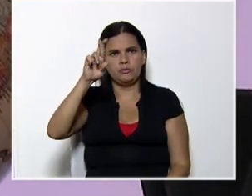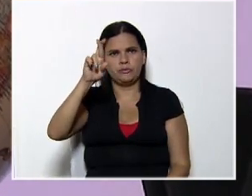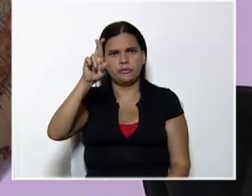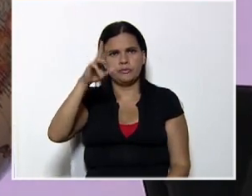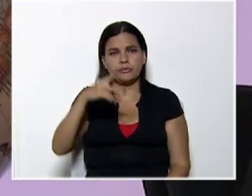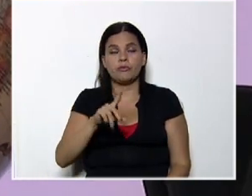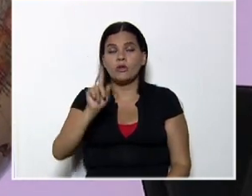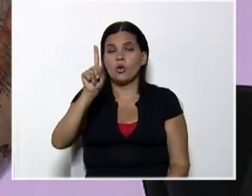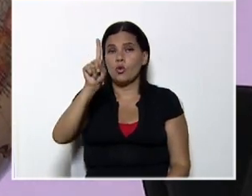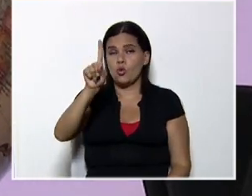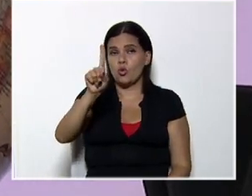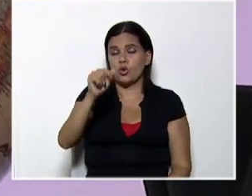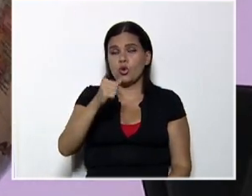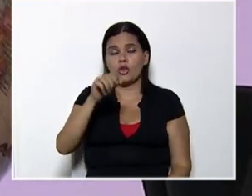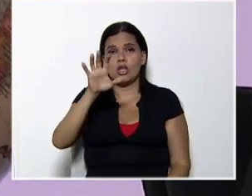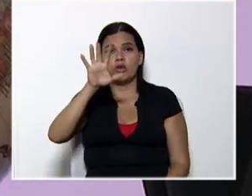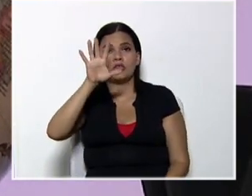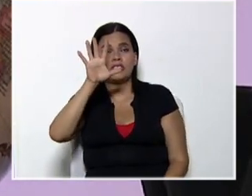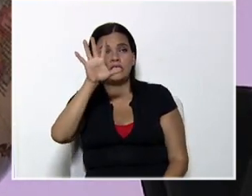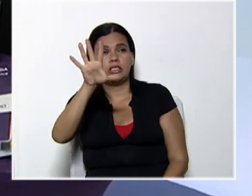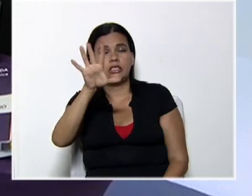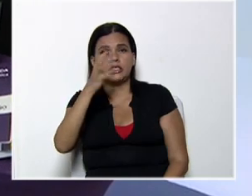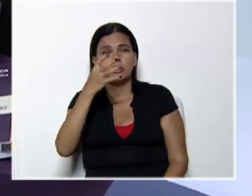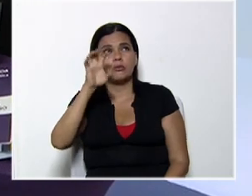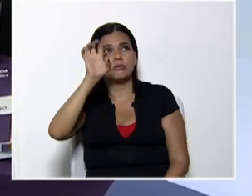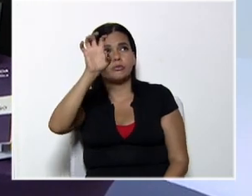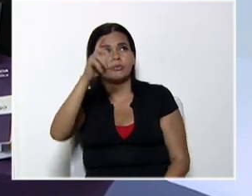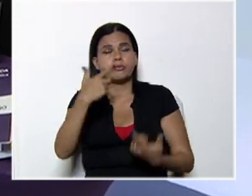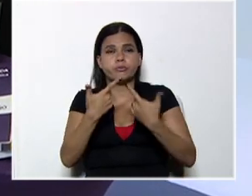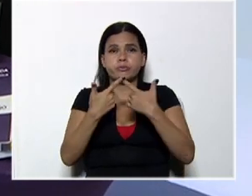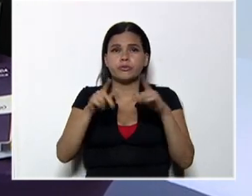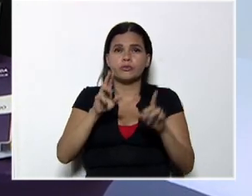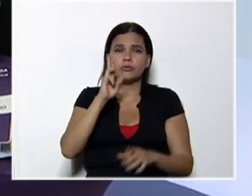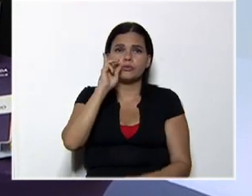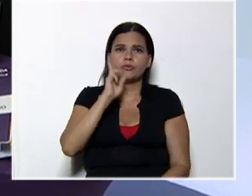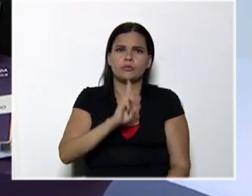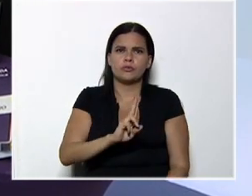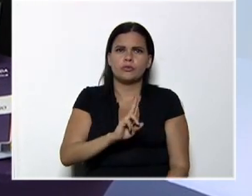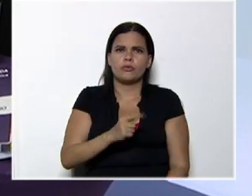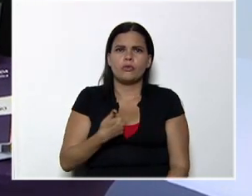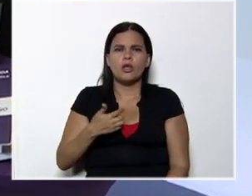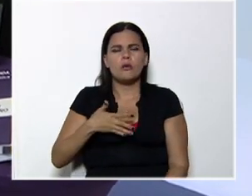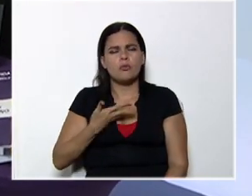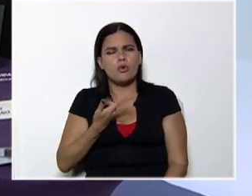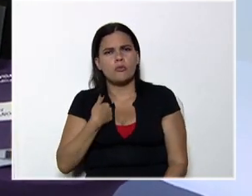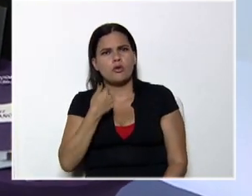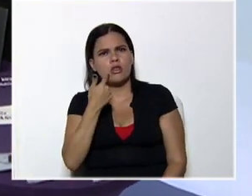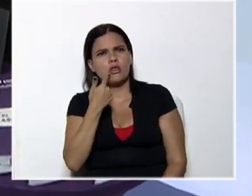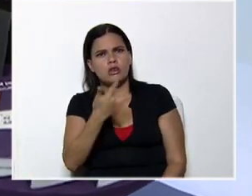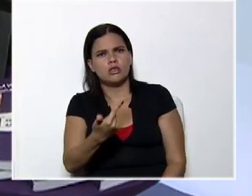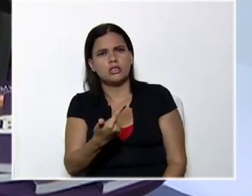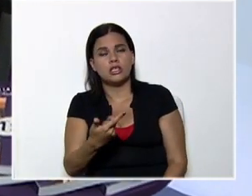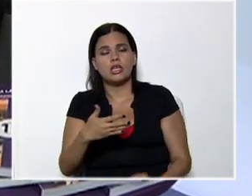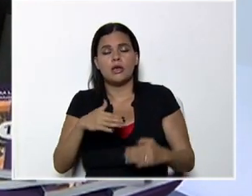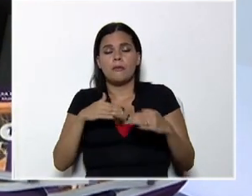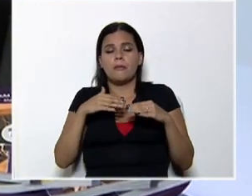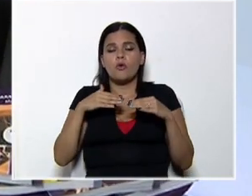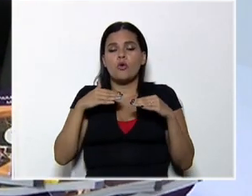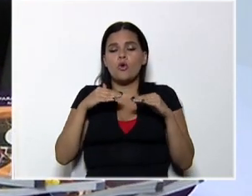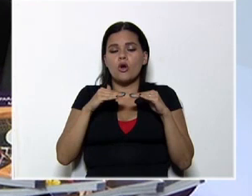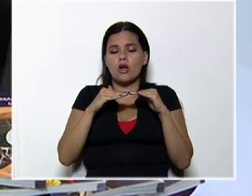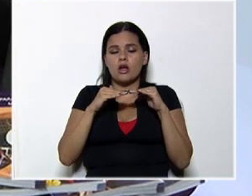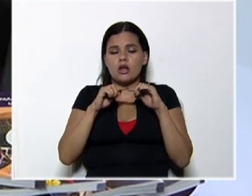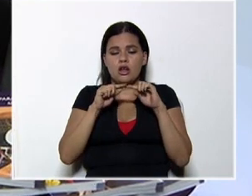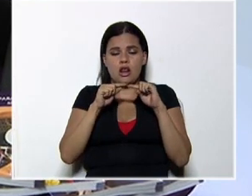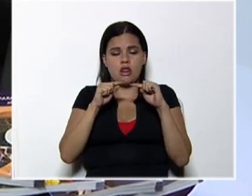5 países que liberó nuestro padre de la patria, Simón Bolívar, y nos sirve de referencia para dividir el planeta Tierra en